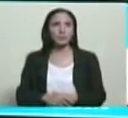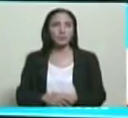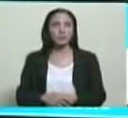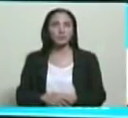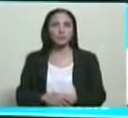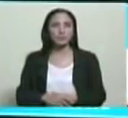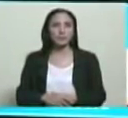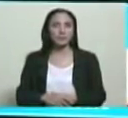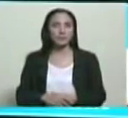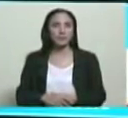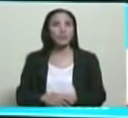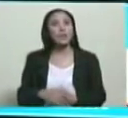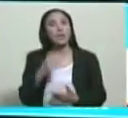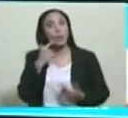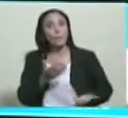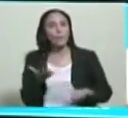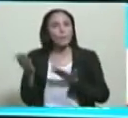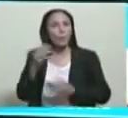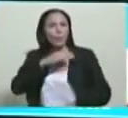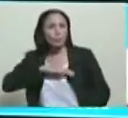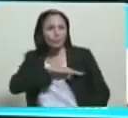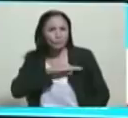Por acá está la misión